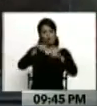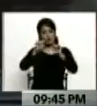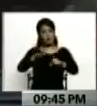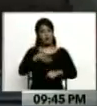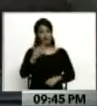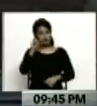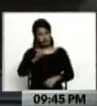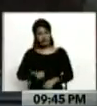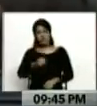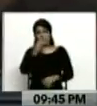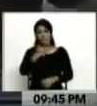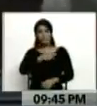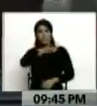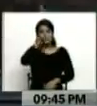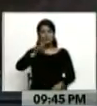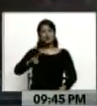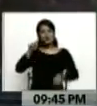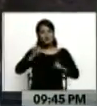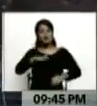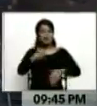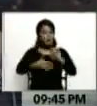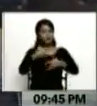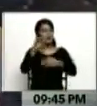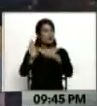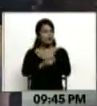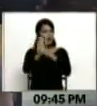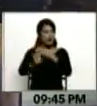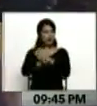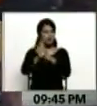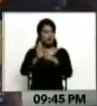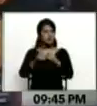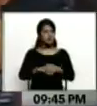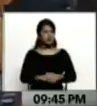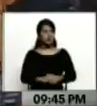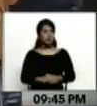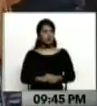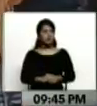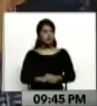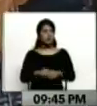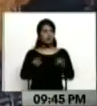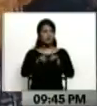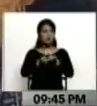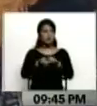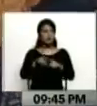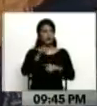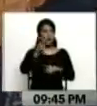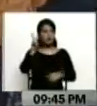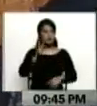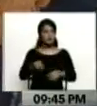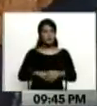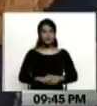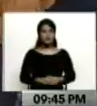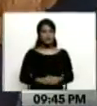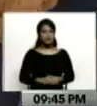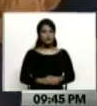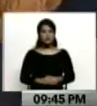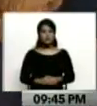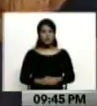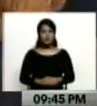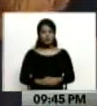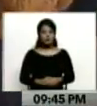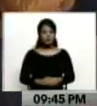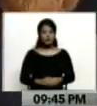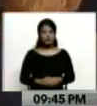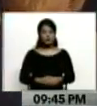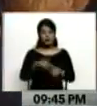allí el primer bien de la patria que debemos preservar y cuidar porque de él se derivarán todos los demás